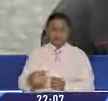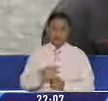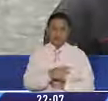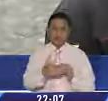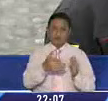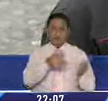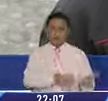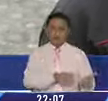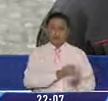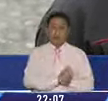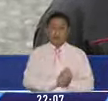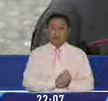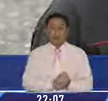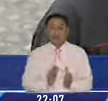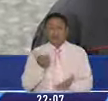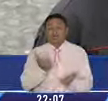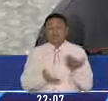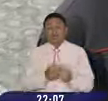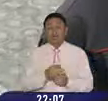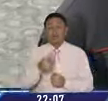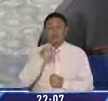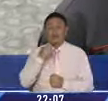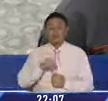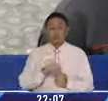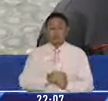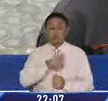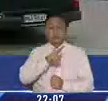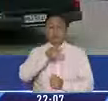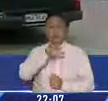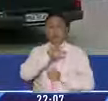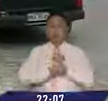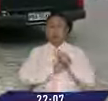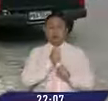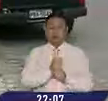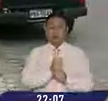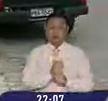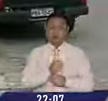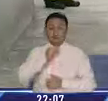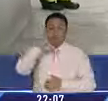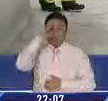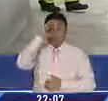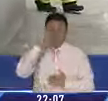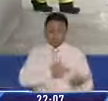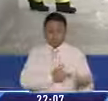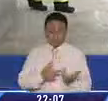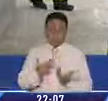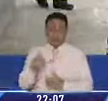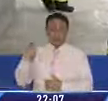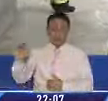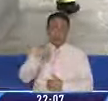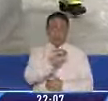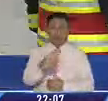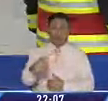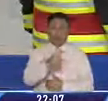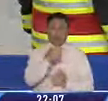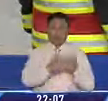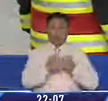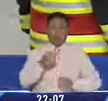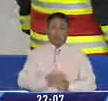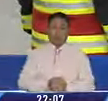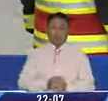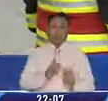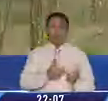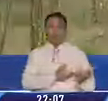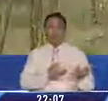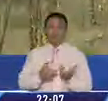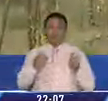fallecido. Aparentemente indicaron 25 años de edad. La policía y los bomberos fueron alertados por la novedad. Los casacas